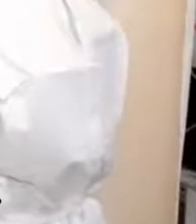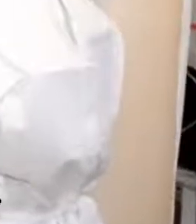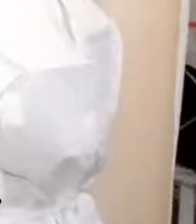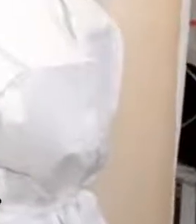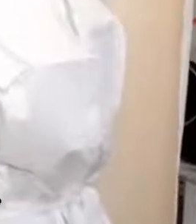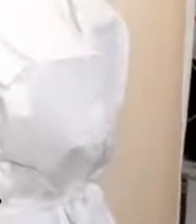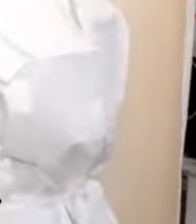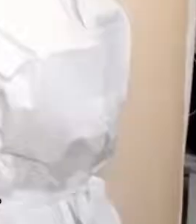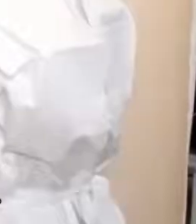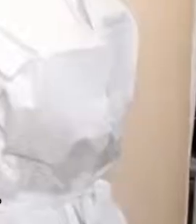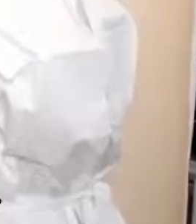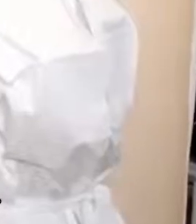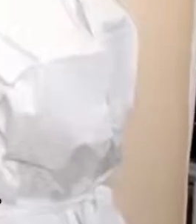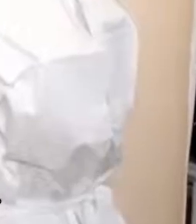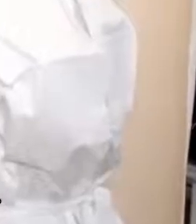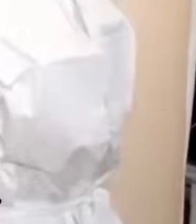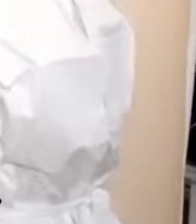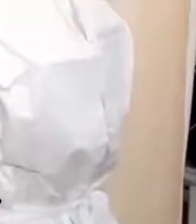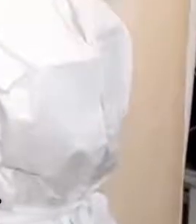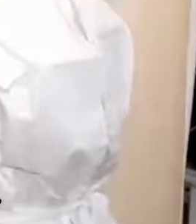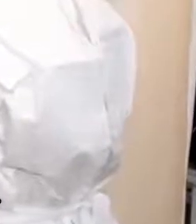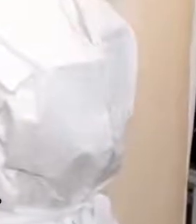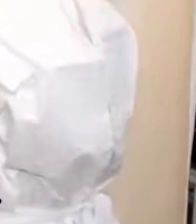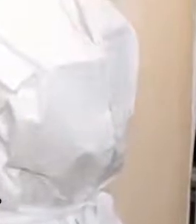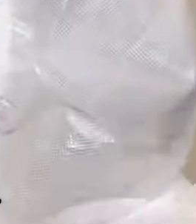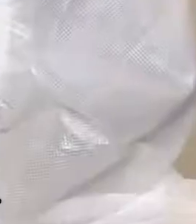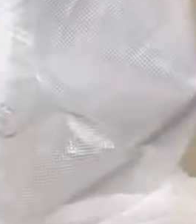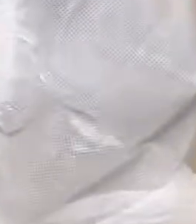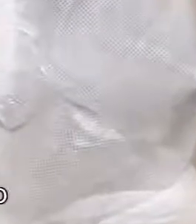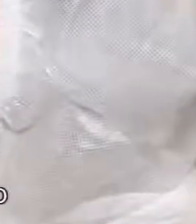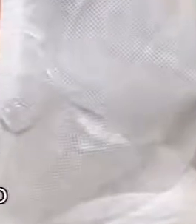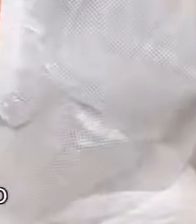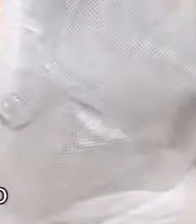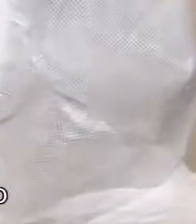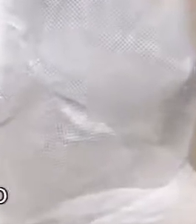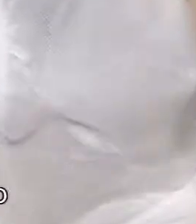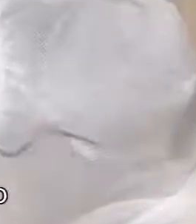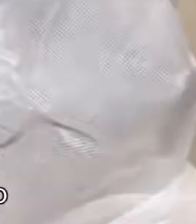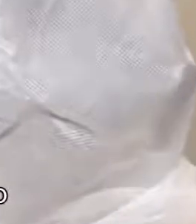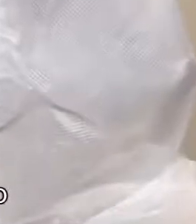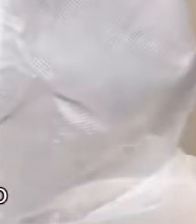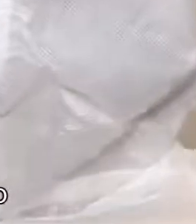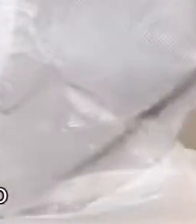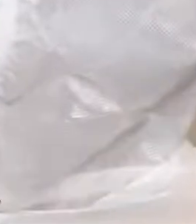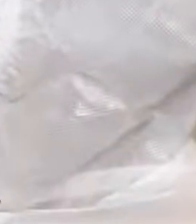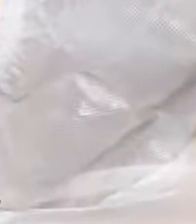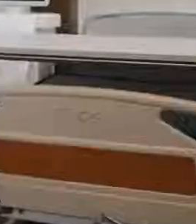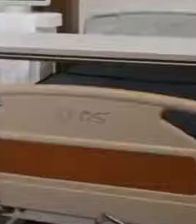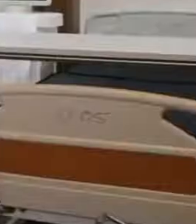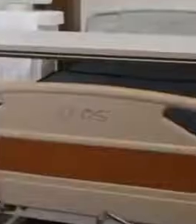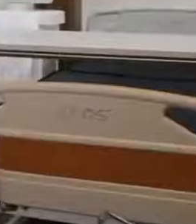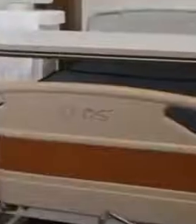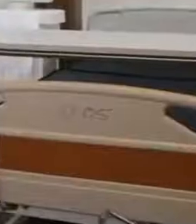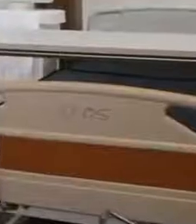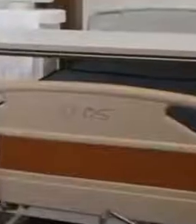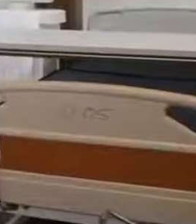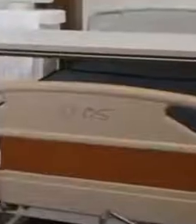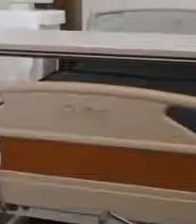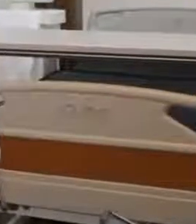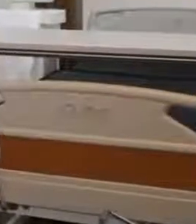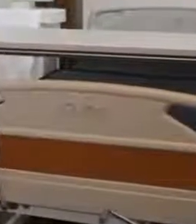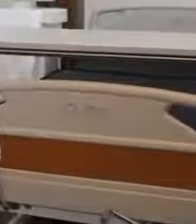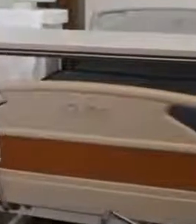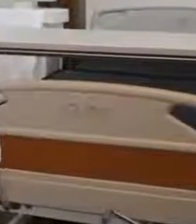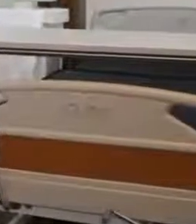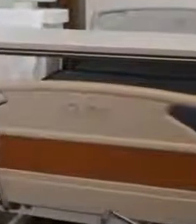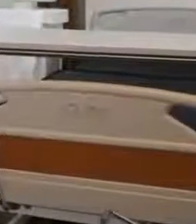pues vamos a tener cerca de nosotros a las personas que más nos importan. Entonces hay que seguirnos cuidando, no debemos bajar la guardia,